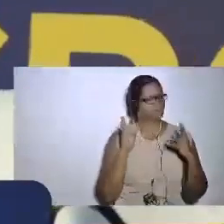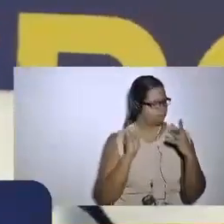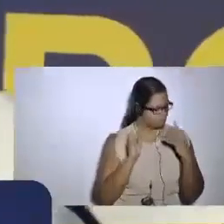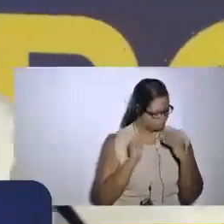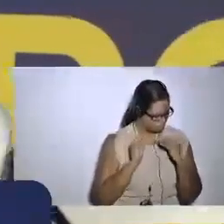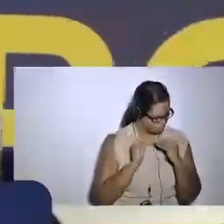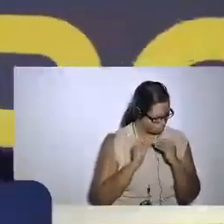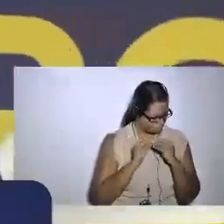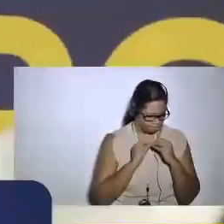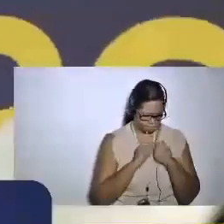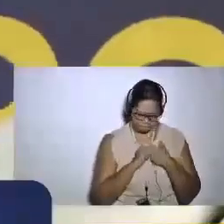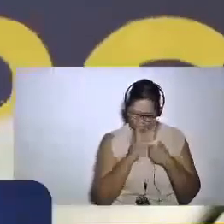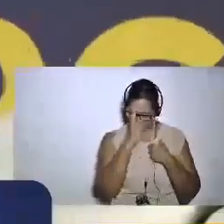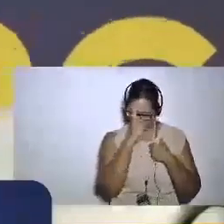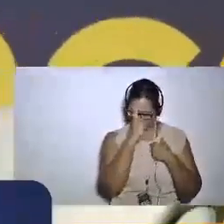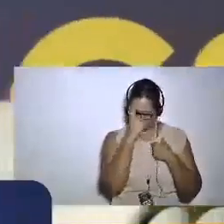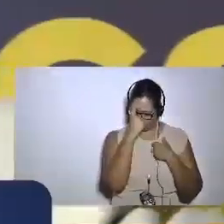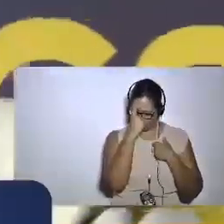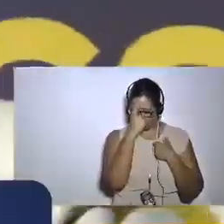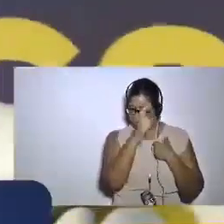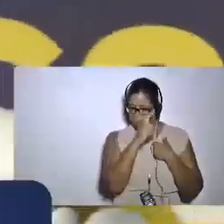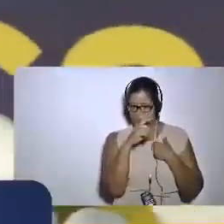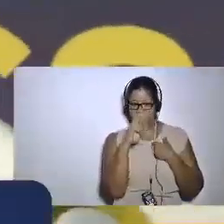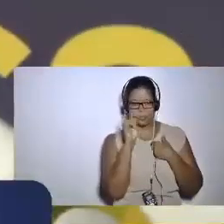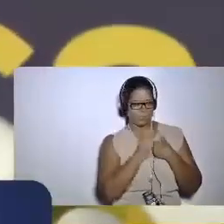Pero con frecuencia nosotros